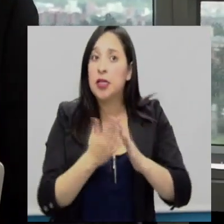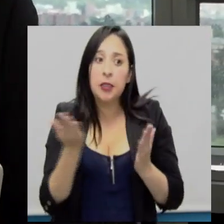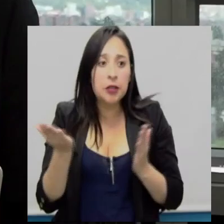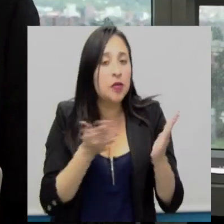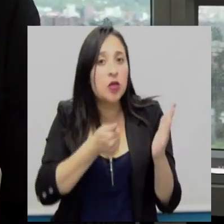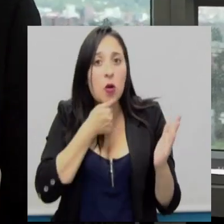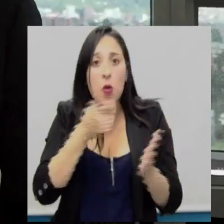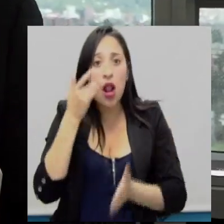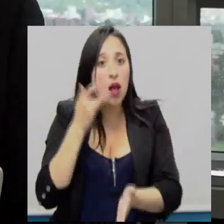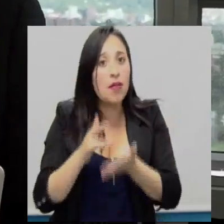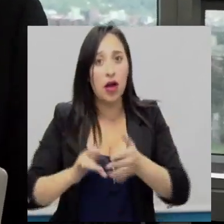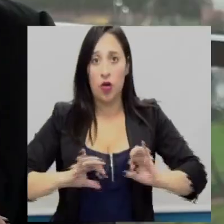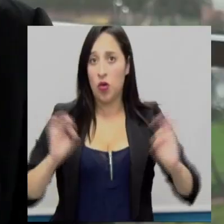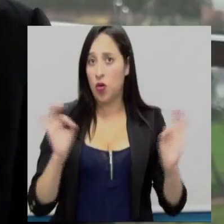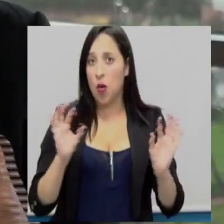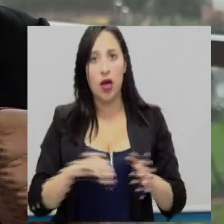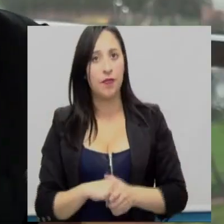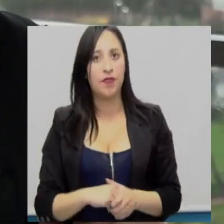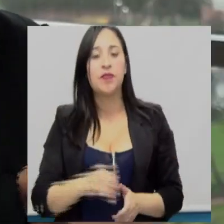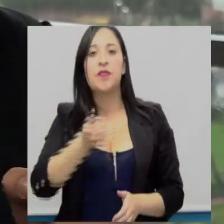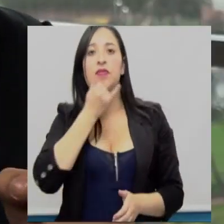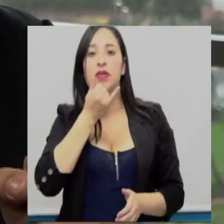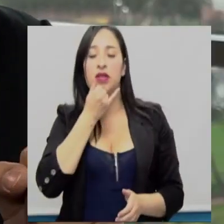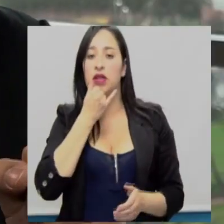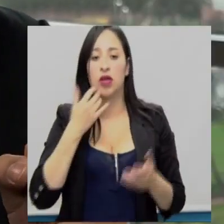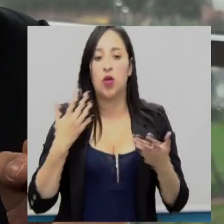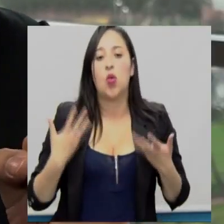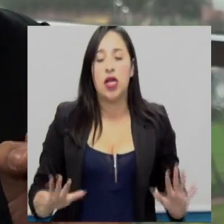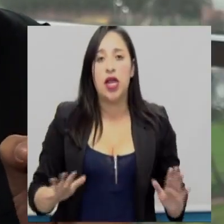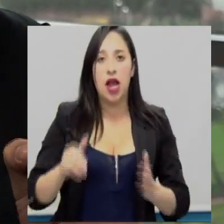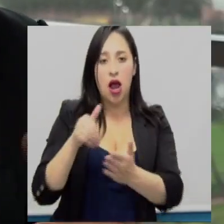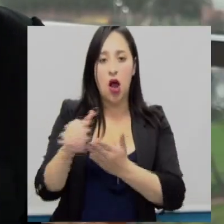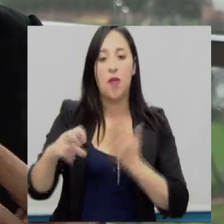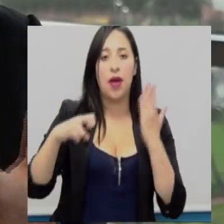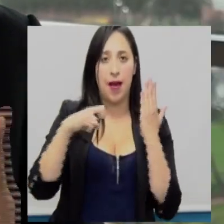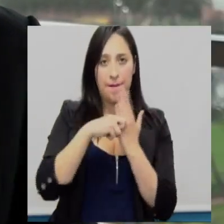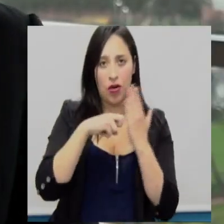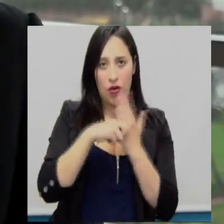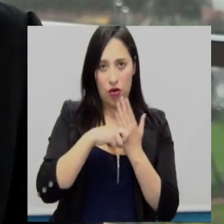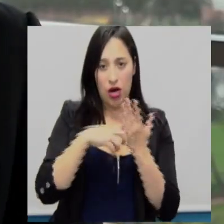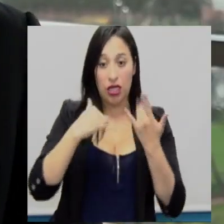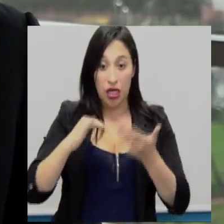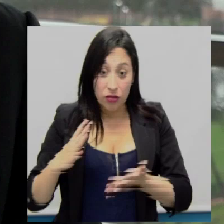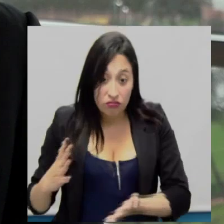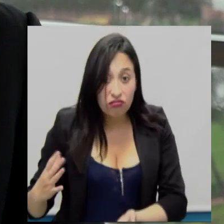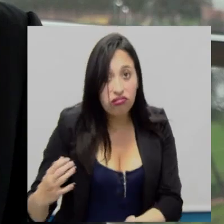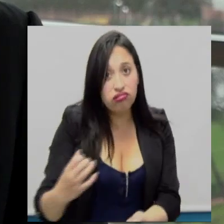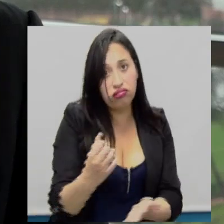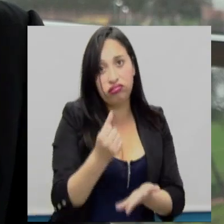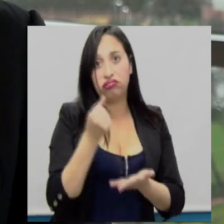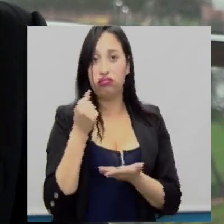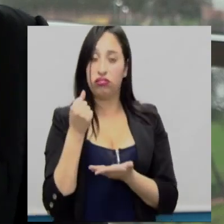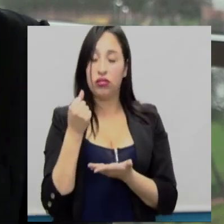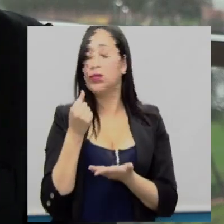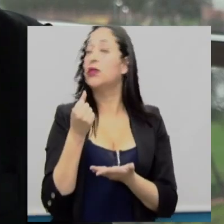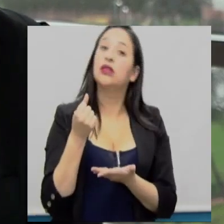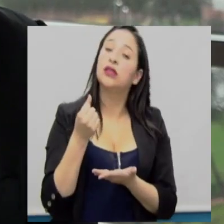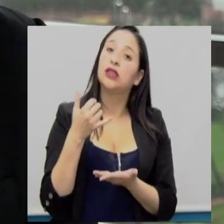el servicio de agua potable. Los particulares adquirían los bonos y con el recurso que recaudó el grupo financiero,